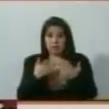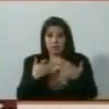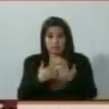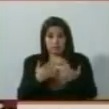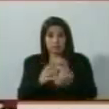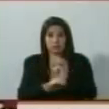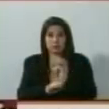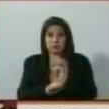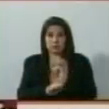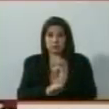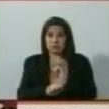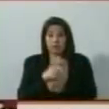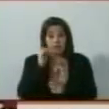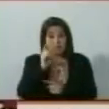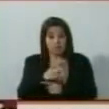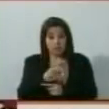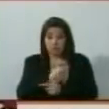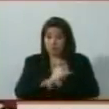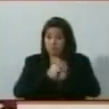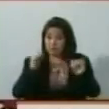nosotros tenemos que vencerla.